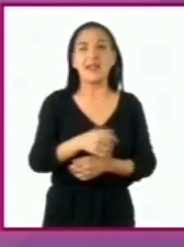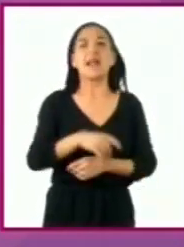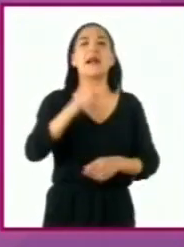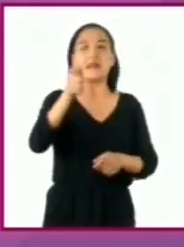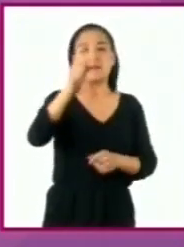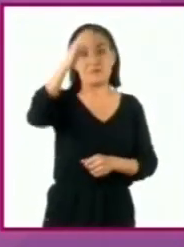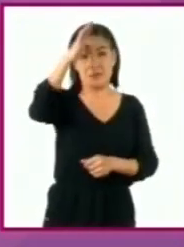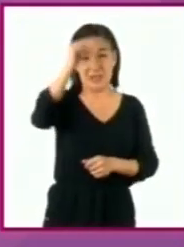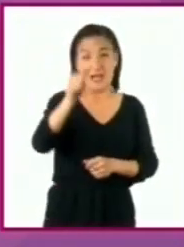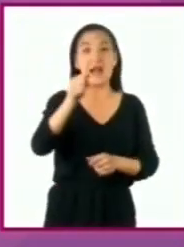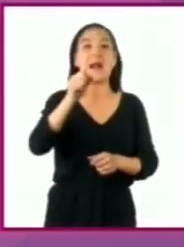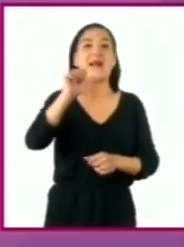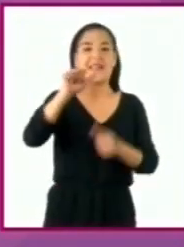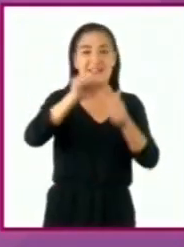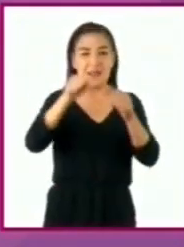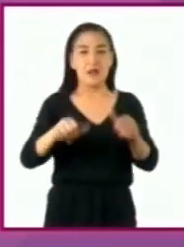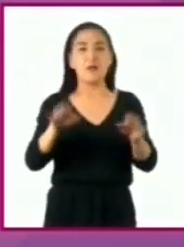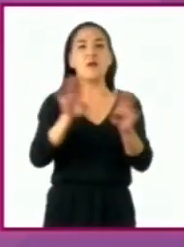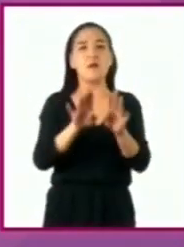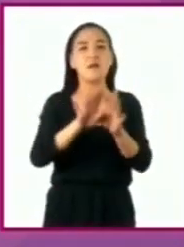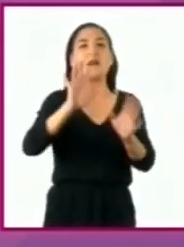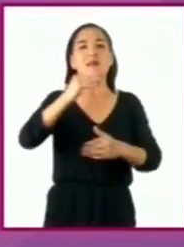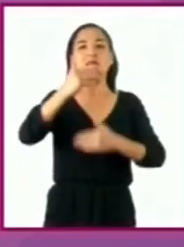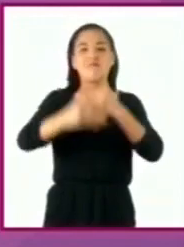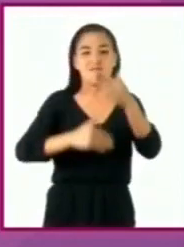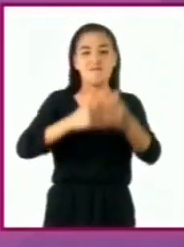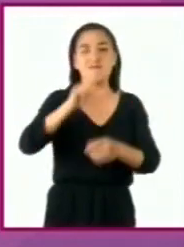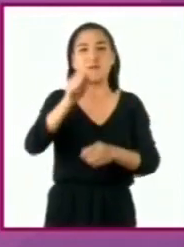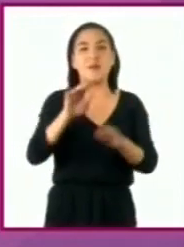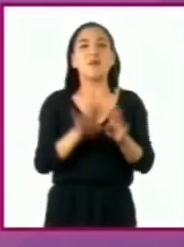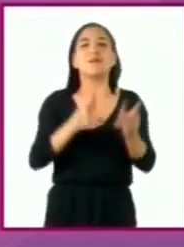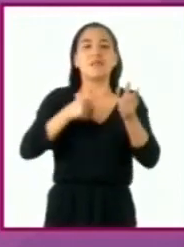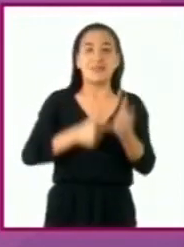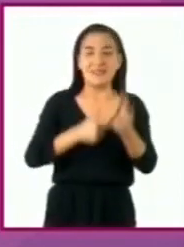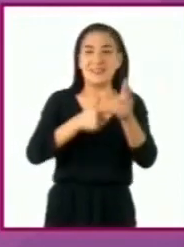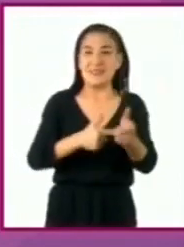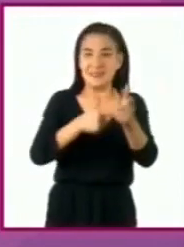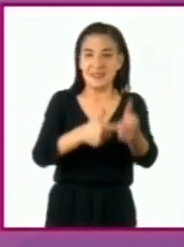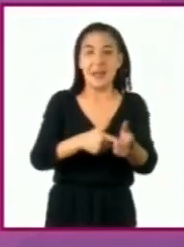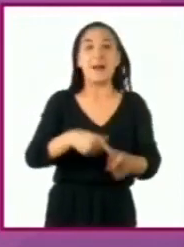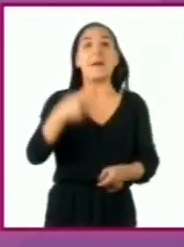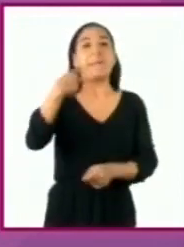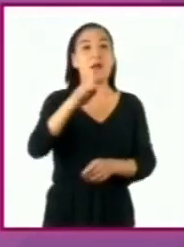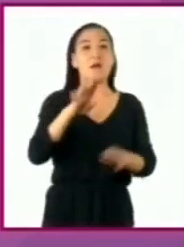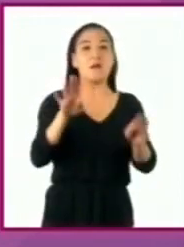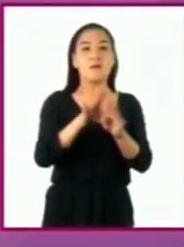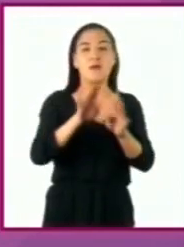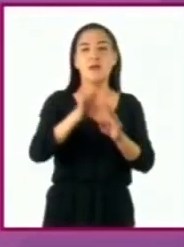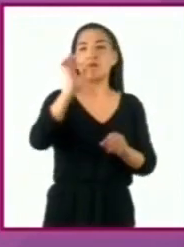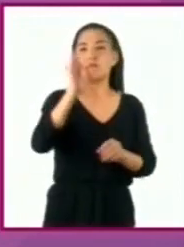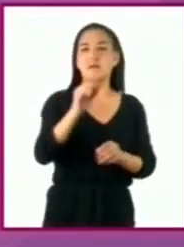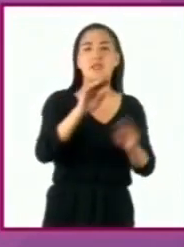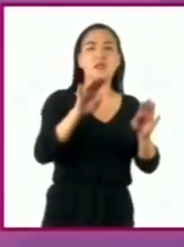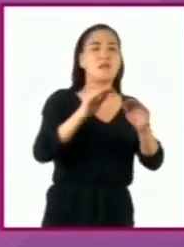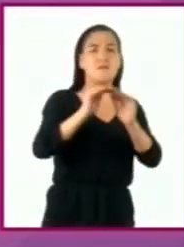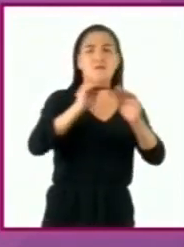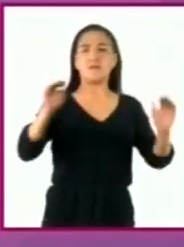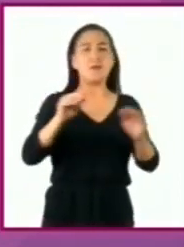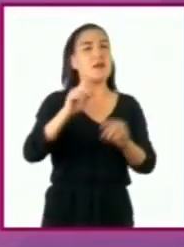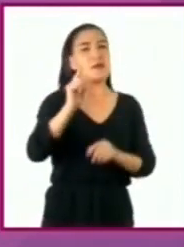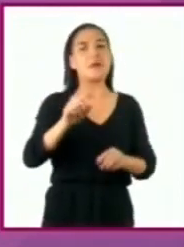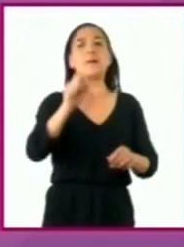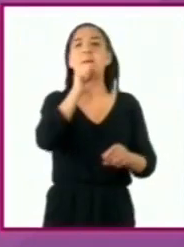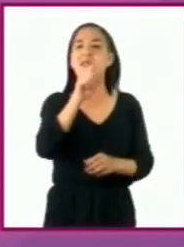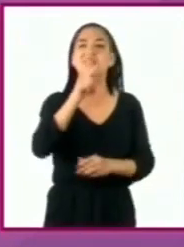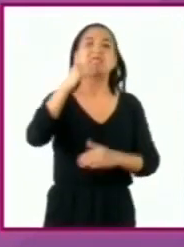concepto ha avanzado en una línea que tiene una continuidad, mas no es de manera recta, y ha ido pasando